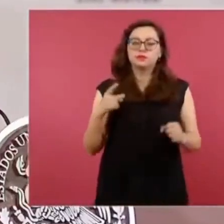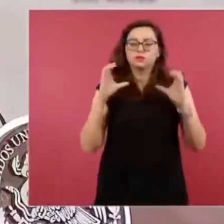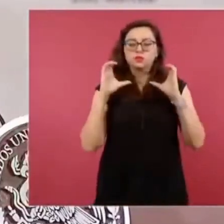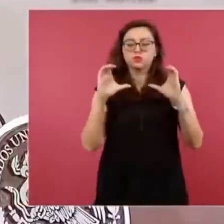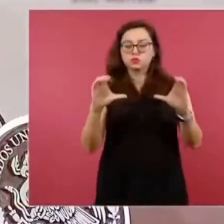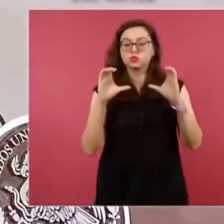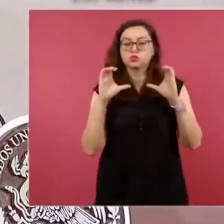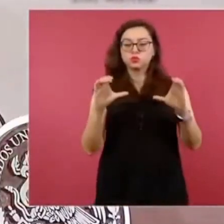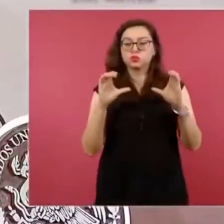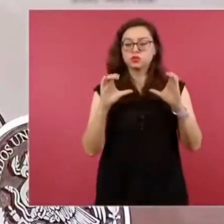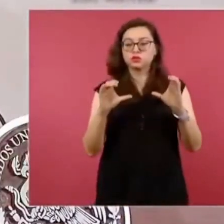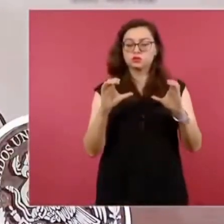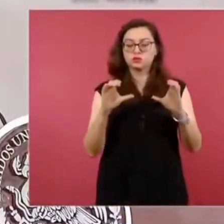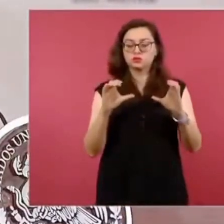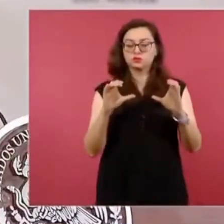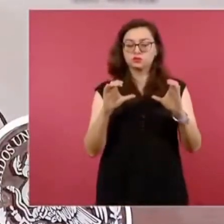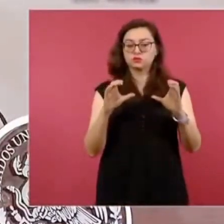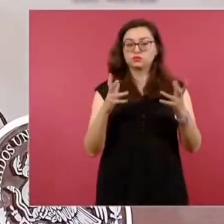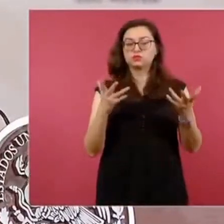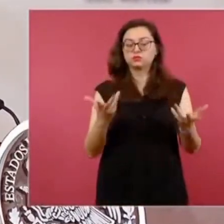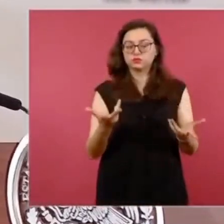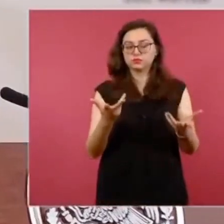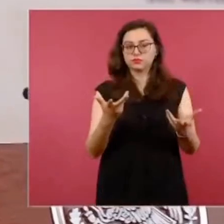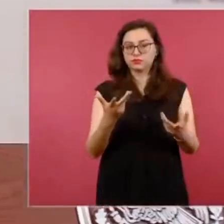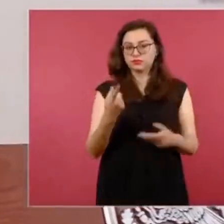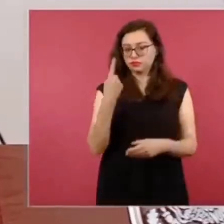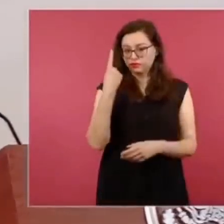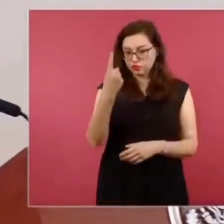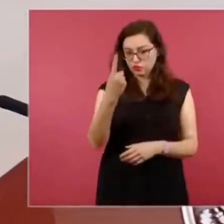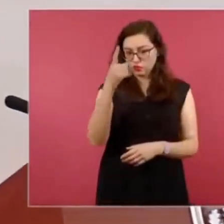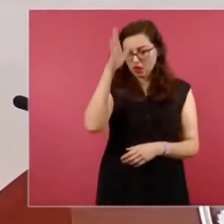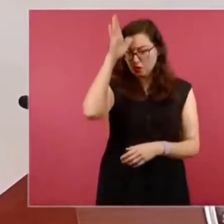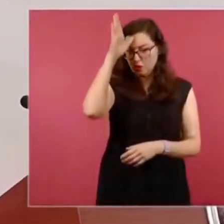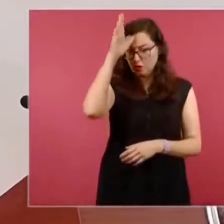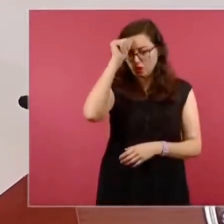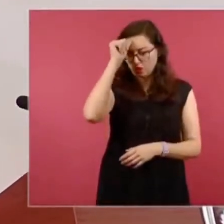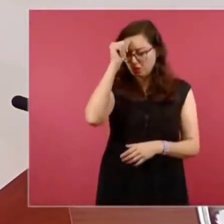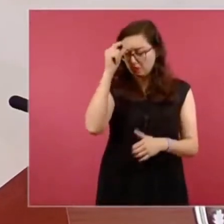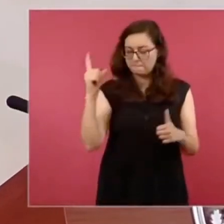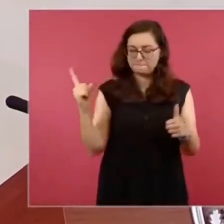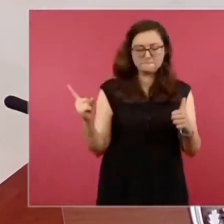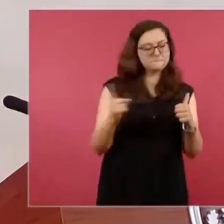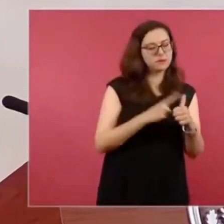el gran acuerdo, es cómo respetarnos,